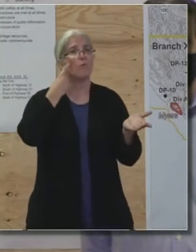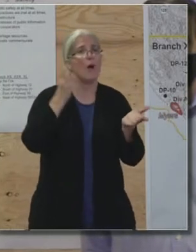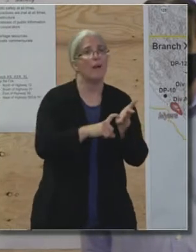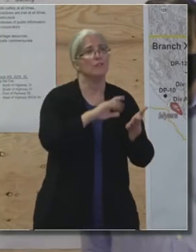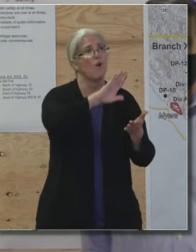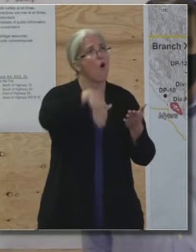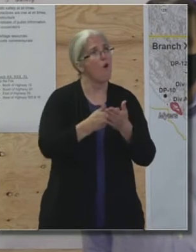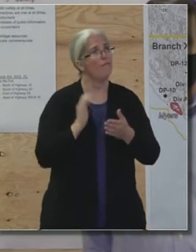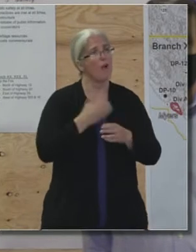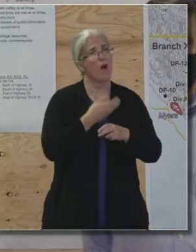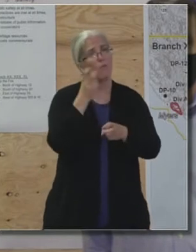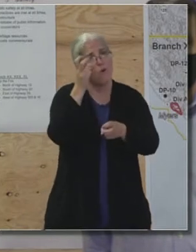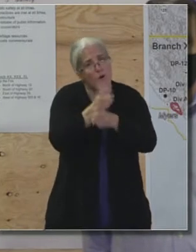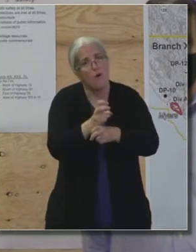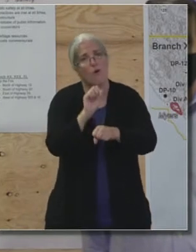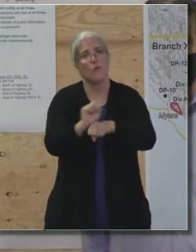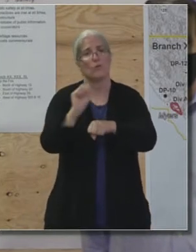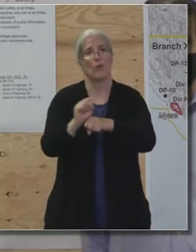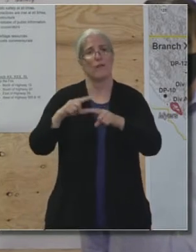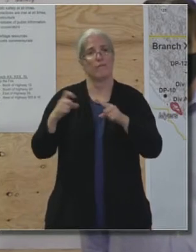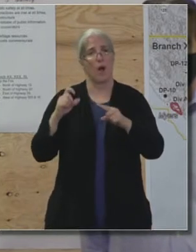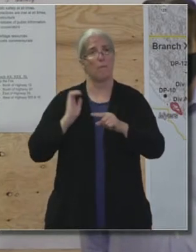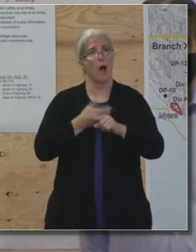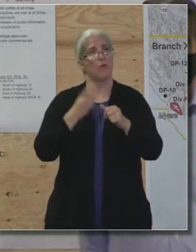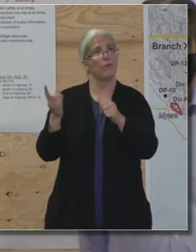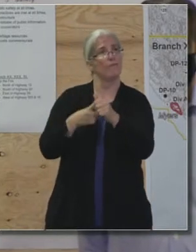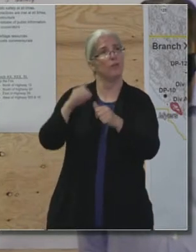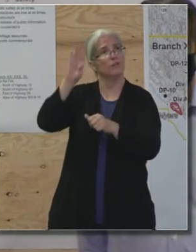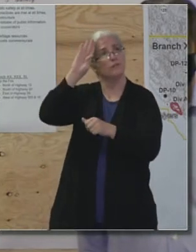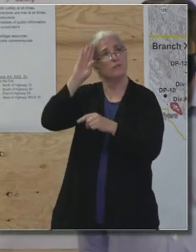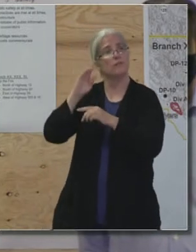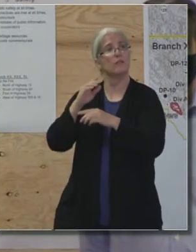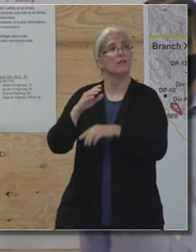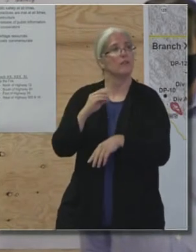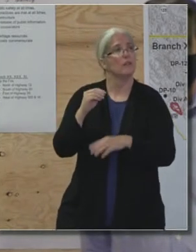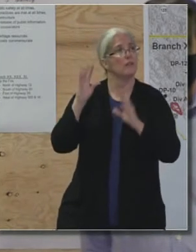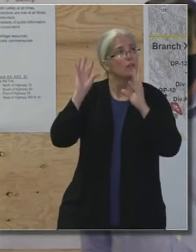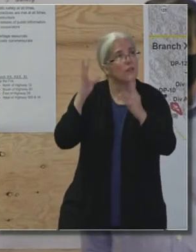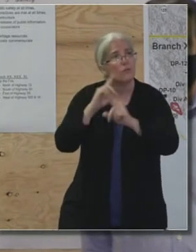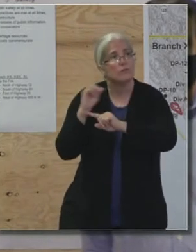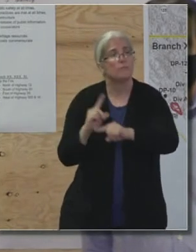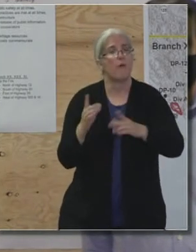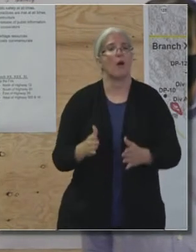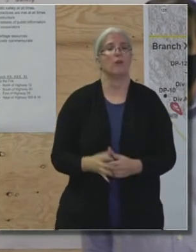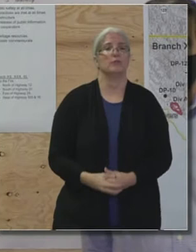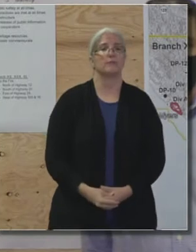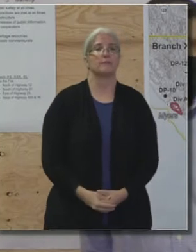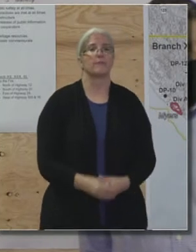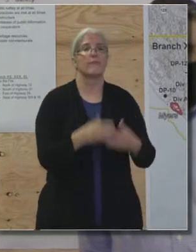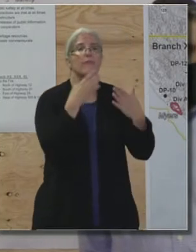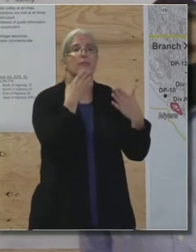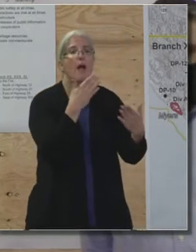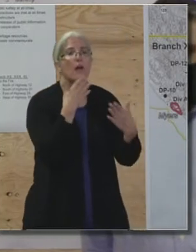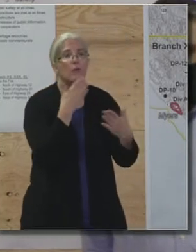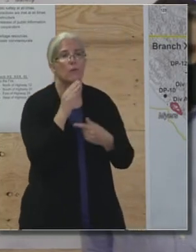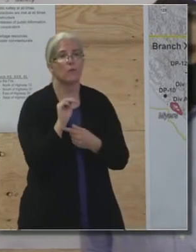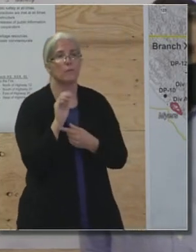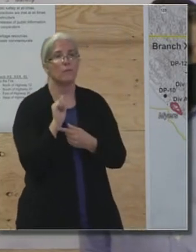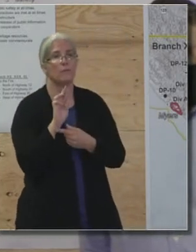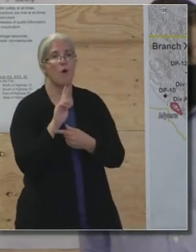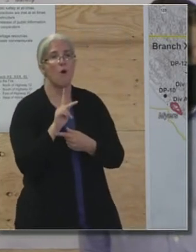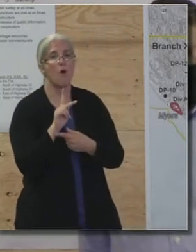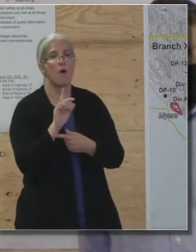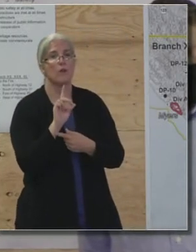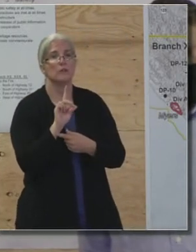a los que están aquí presentes reconociendo el trabajo de los primeros socorristas maqellare trichet no